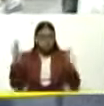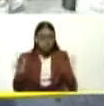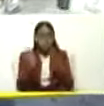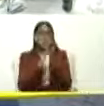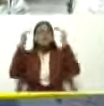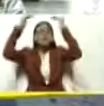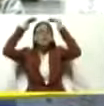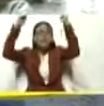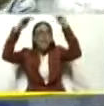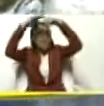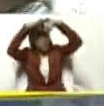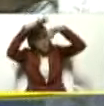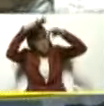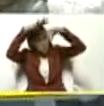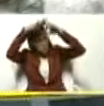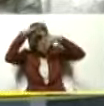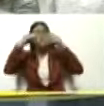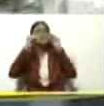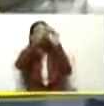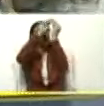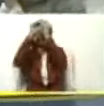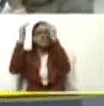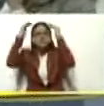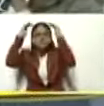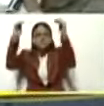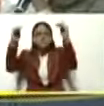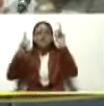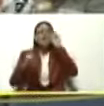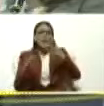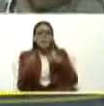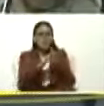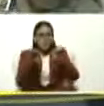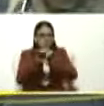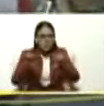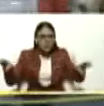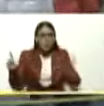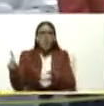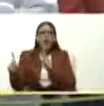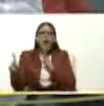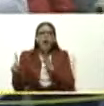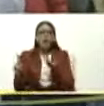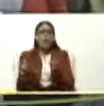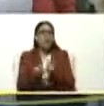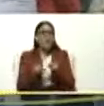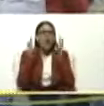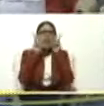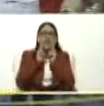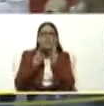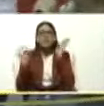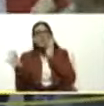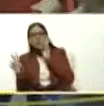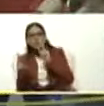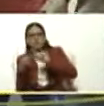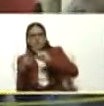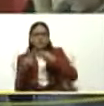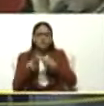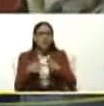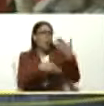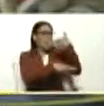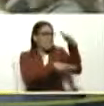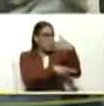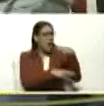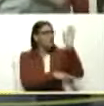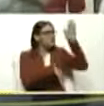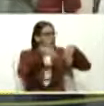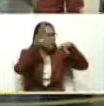impermeabilización, tuberías, instalaciones sanitarias, paredes, puertas, ventanas. Anteriormente, para los años 40,